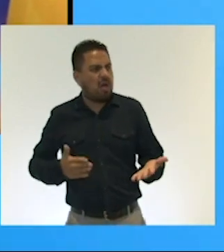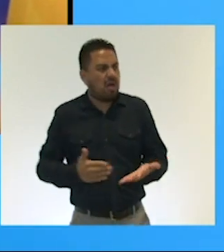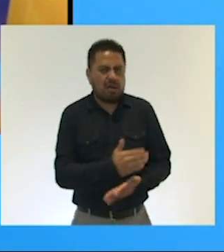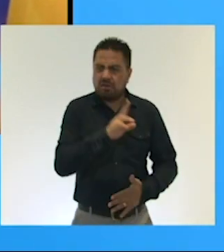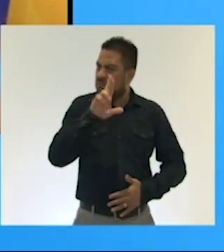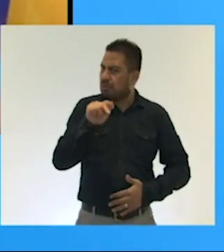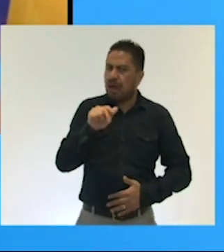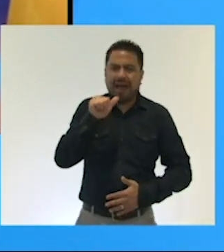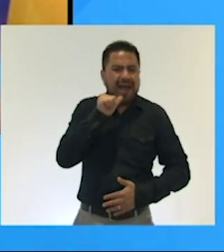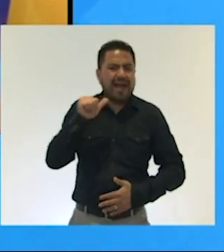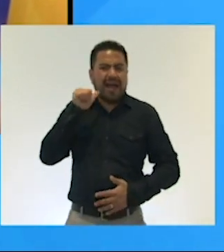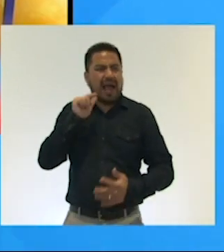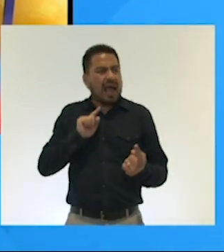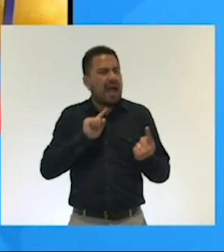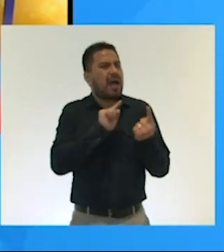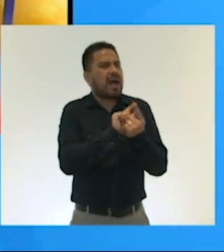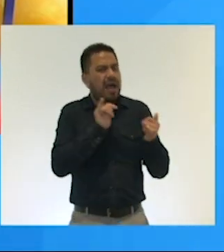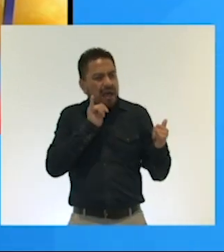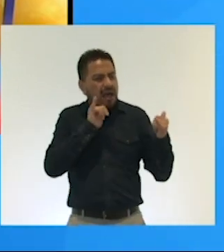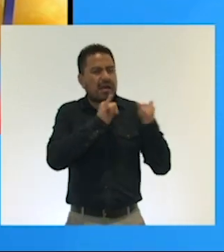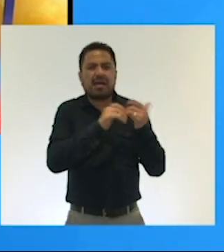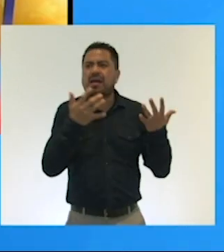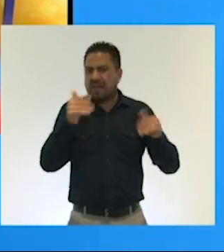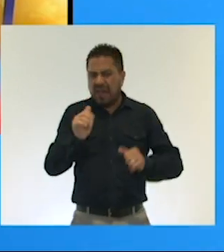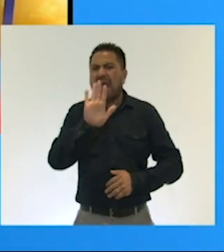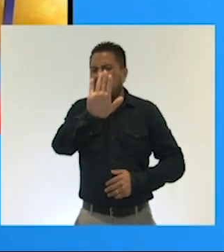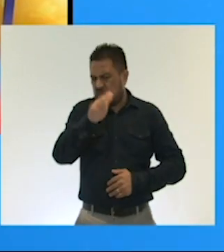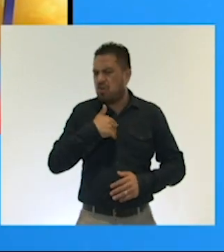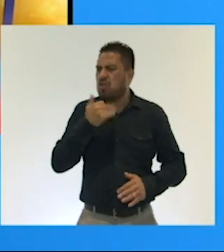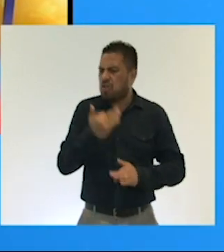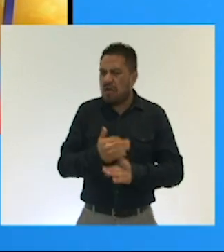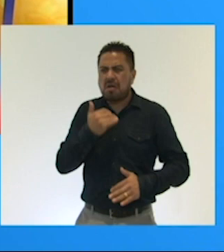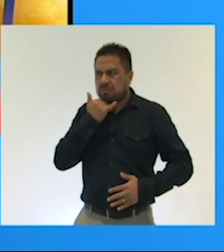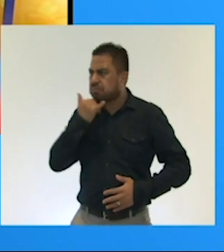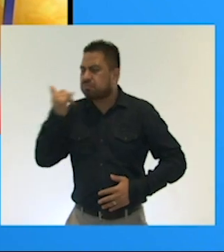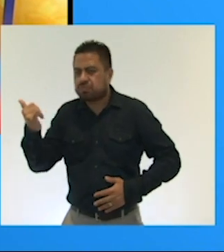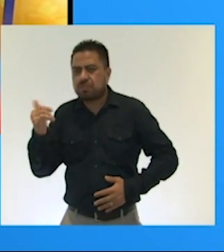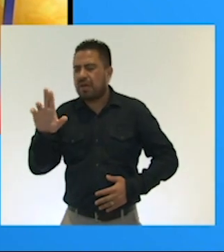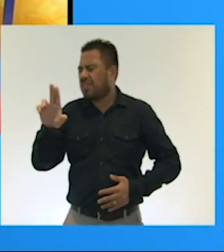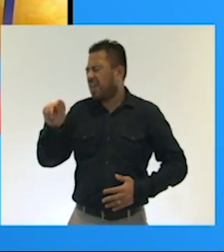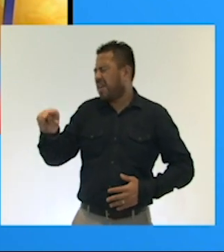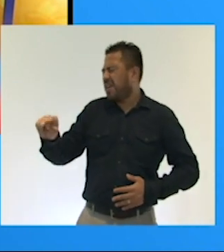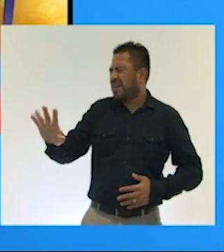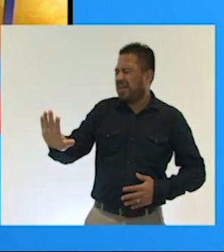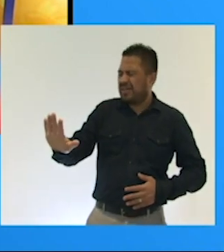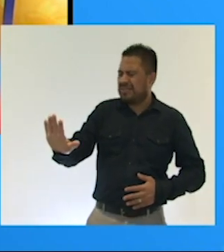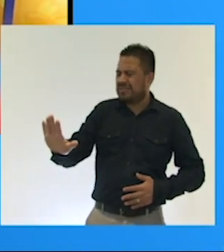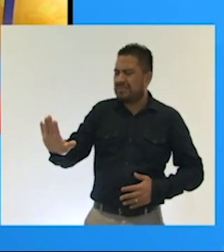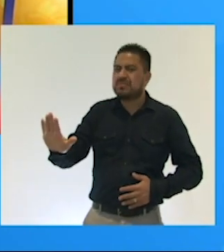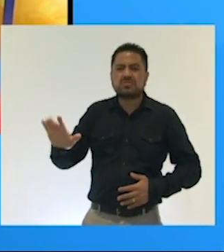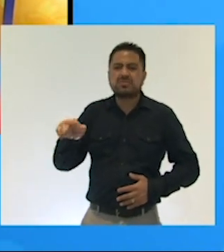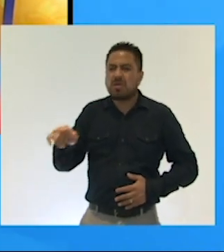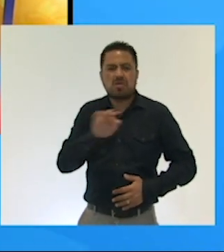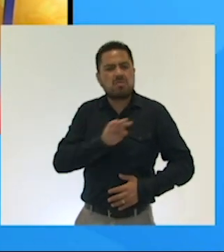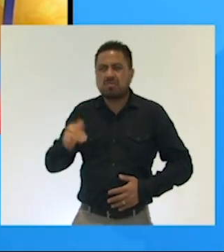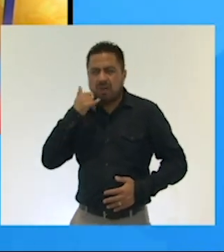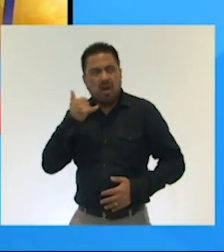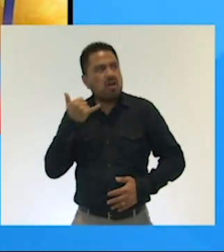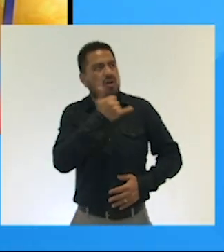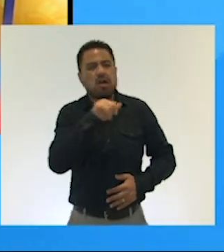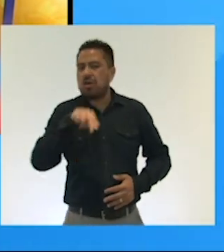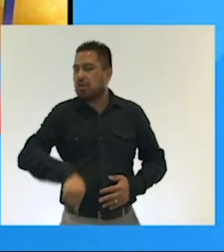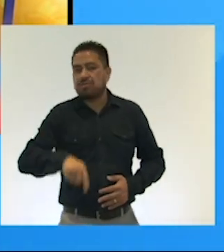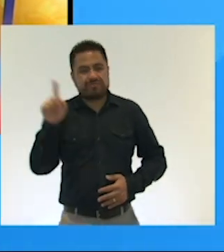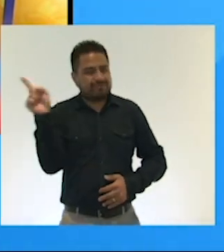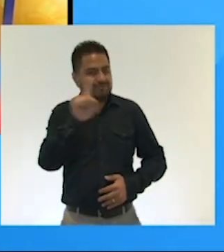¿Eh? Apenas ayer hablé con ella. Es más, vamos a hablarle, es muy divertida. No. No le puedes marcar ahora.